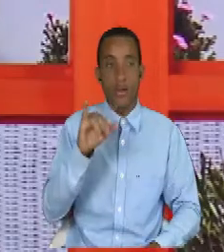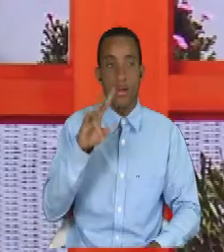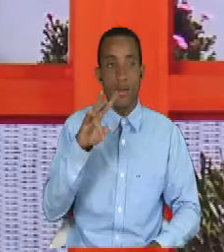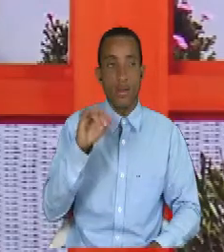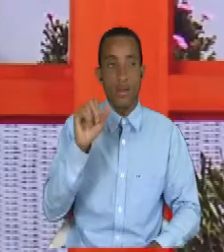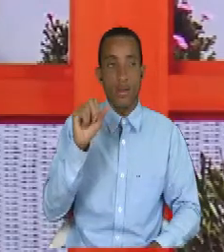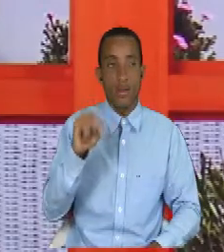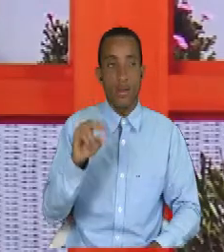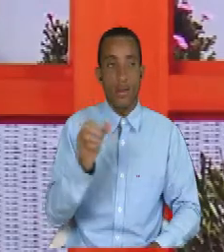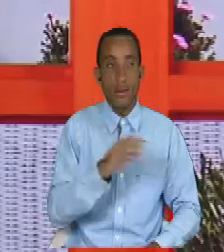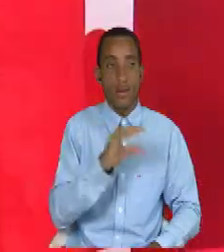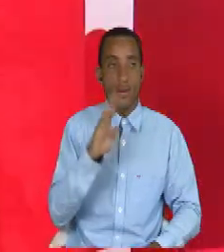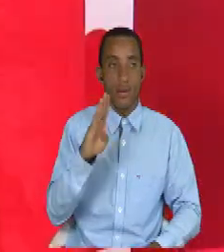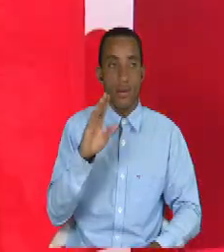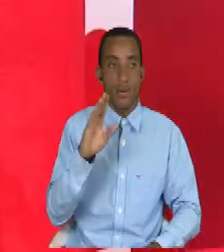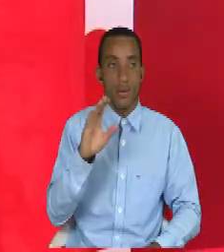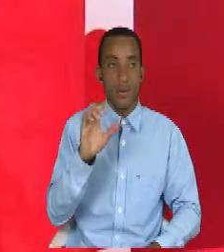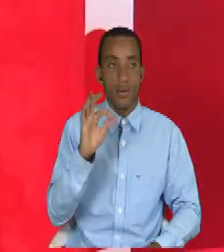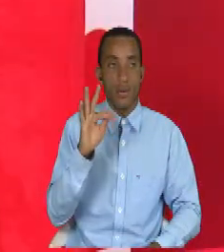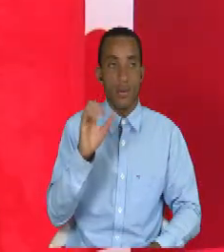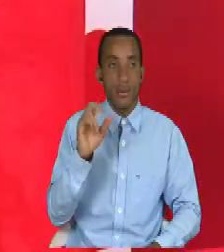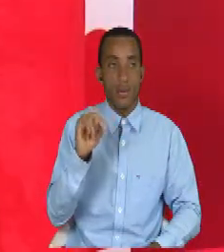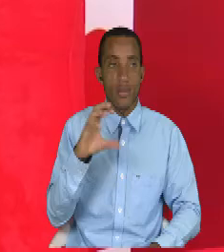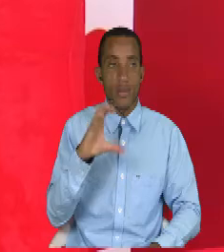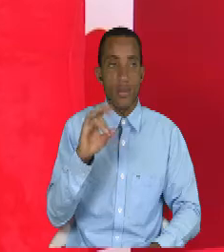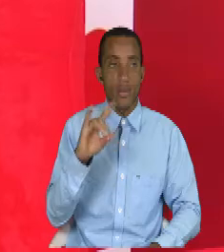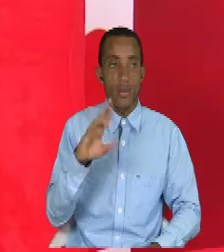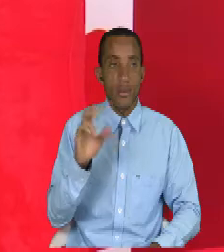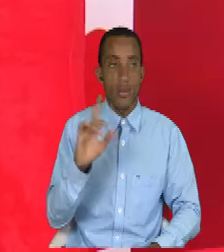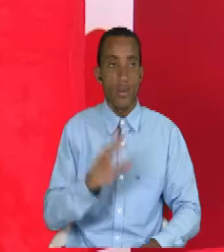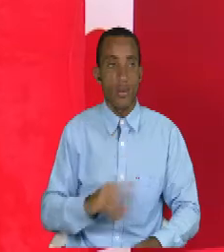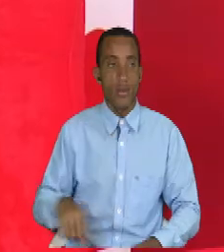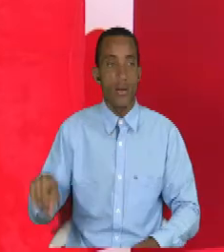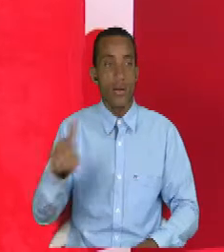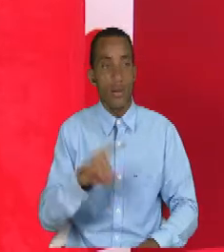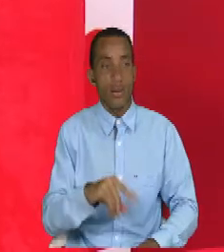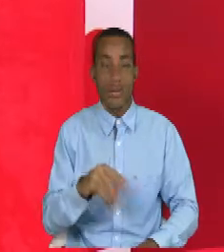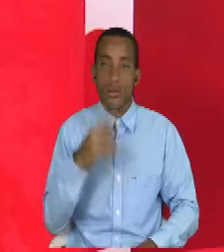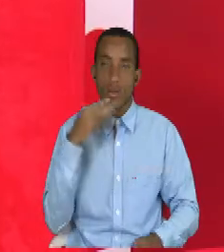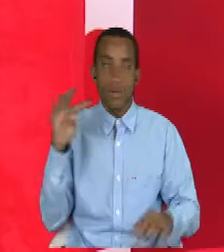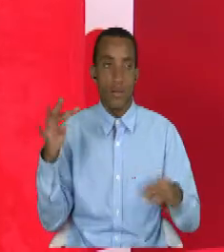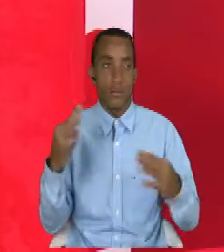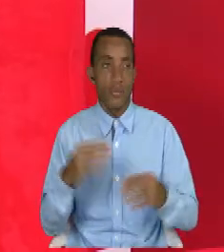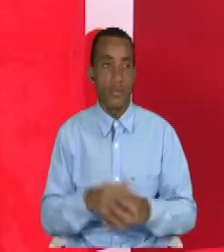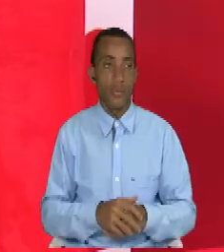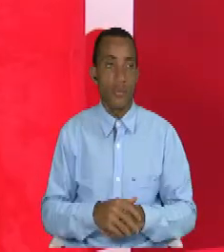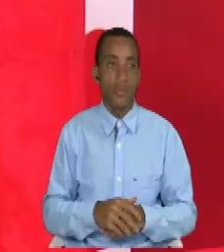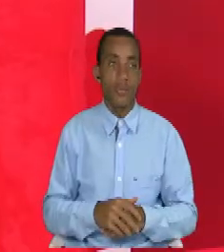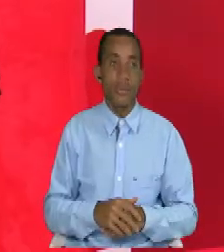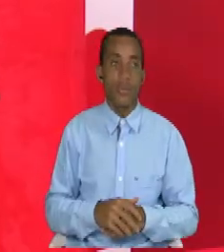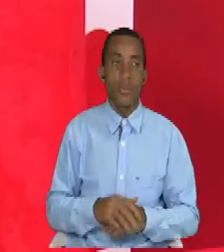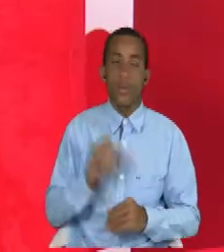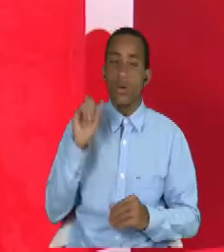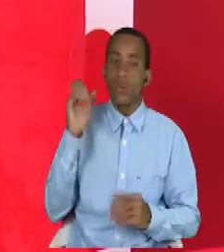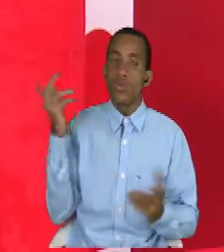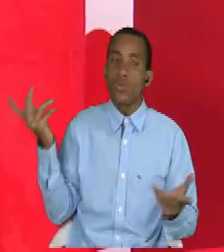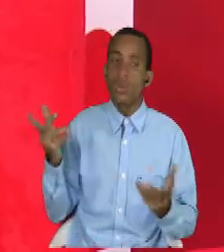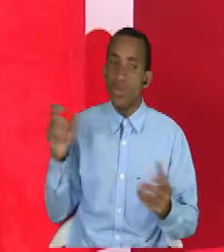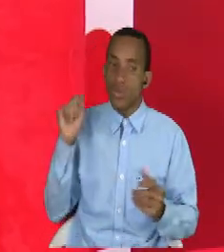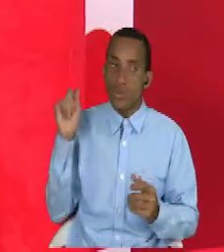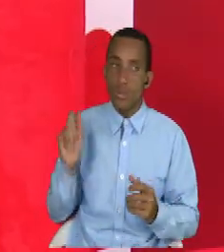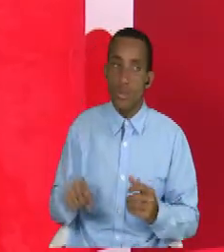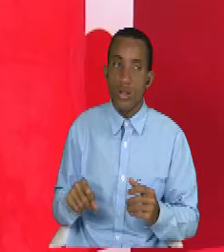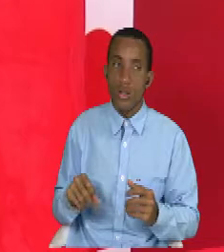disposición de responder los interrogantes que tengan nuestros televidentes bueno angela donde podemos encontrar